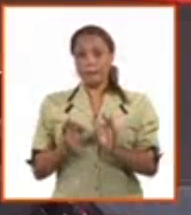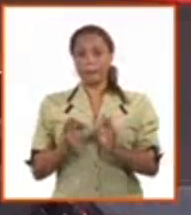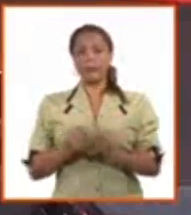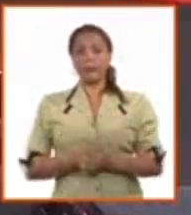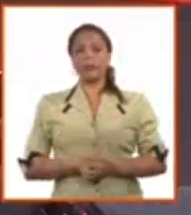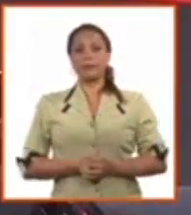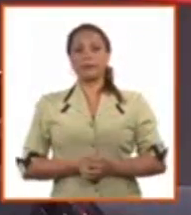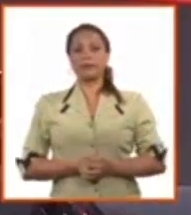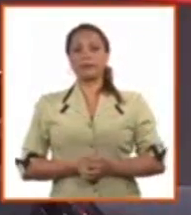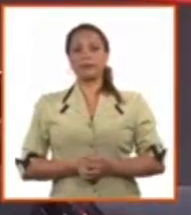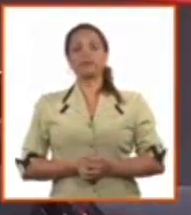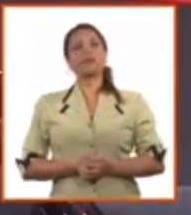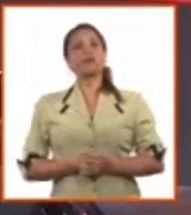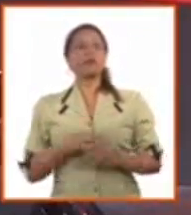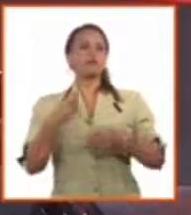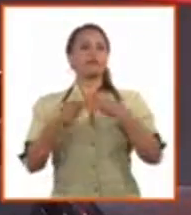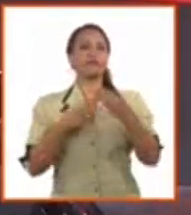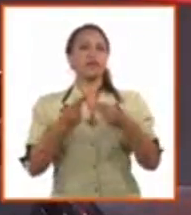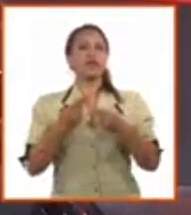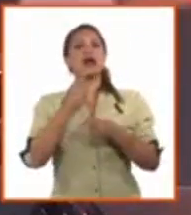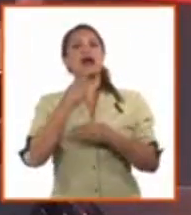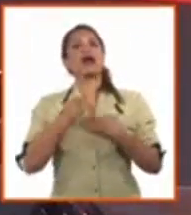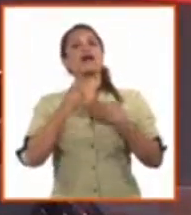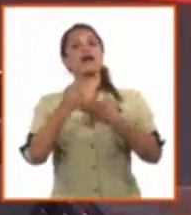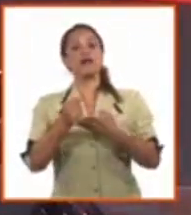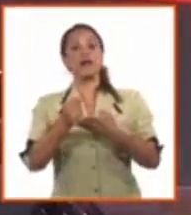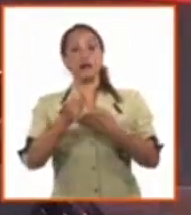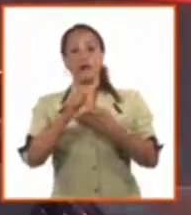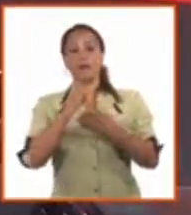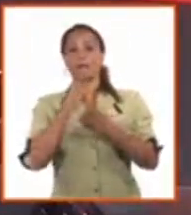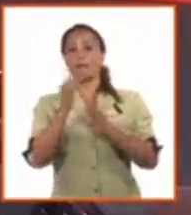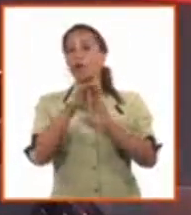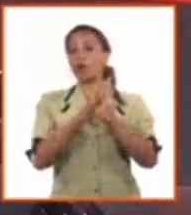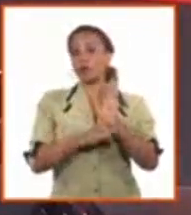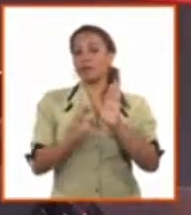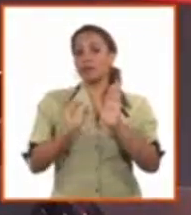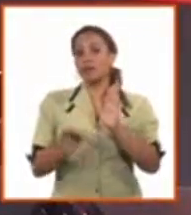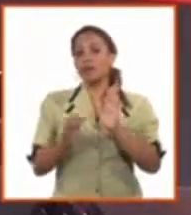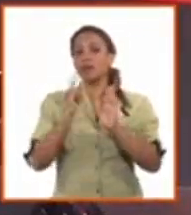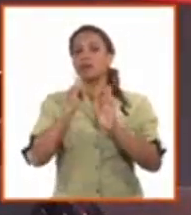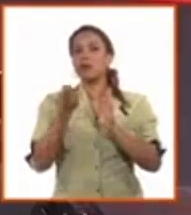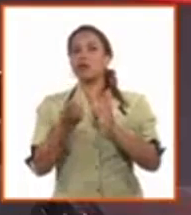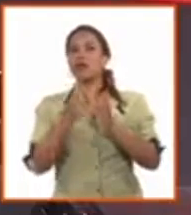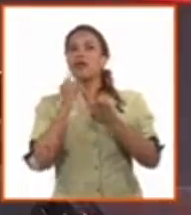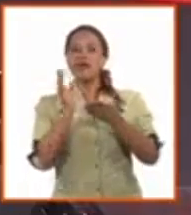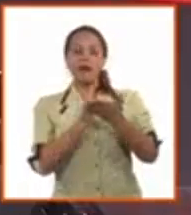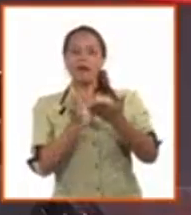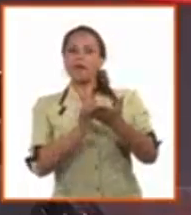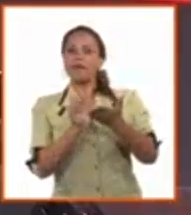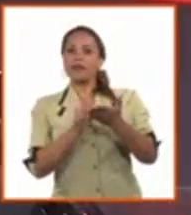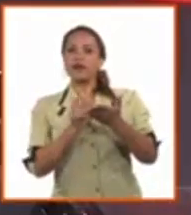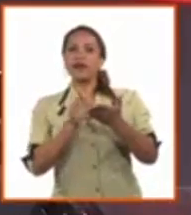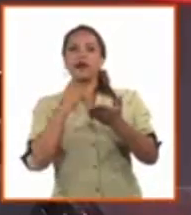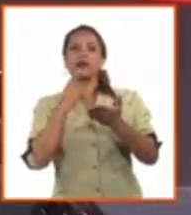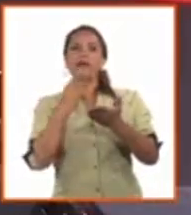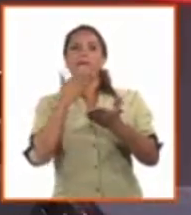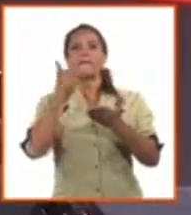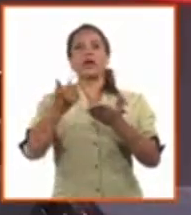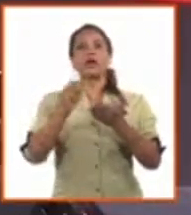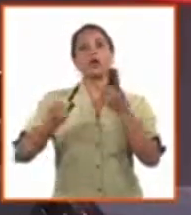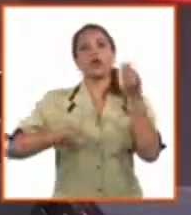productividad entonces permite la decisión descentralizada de